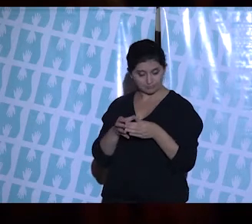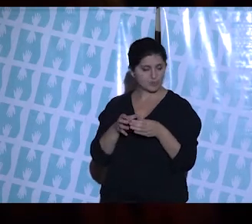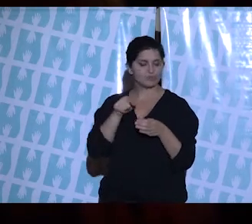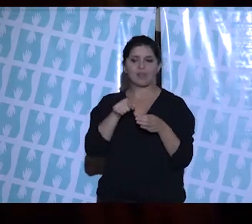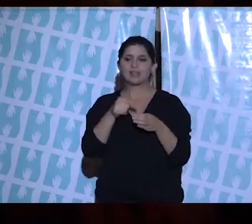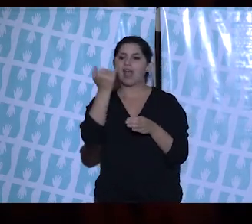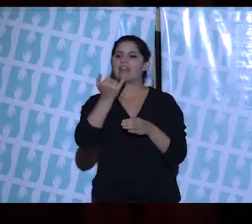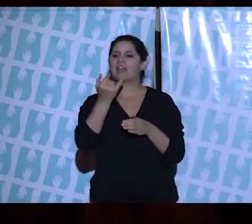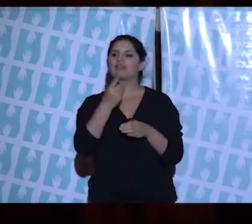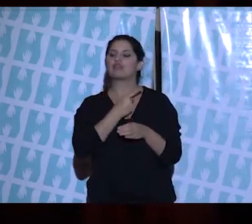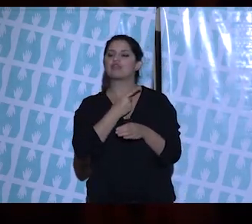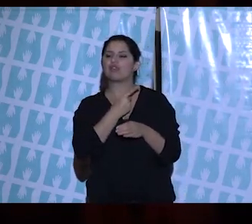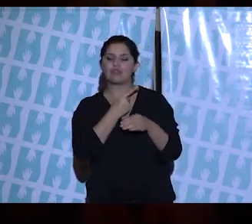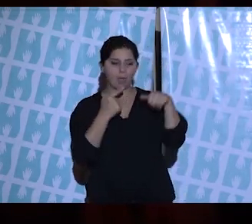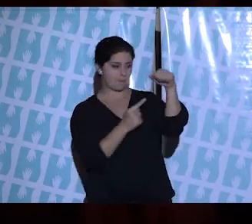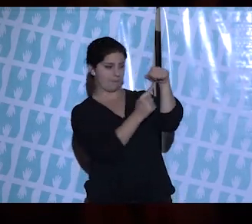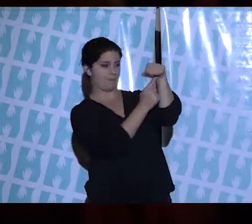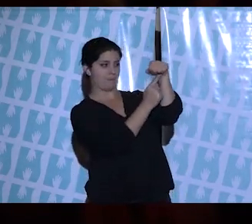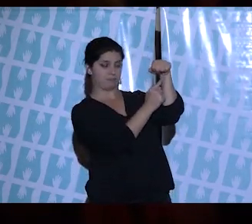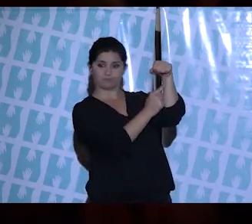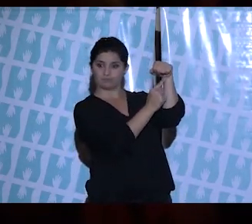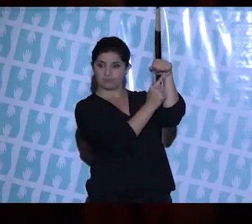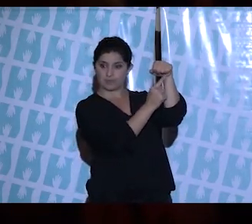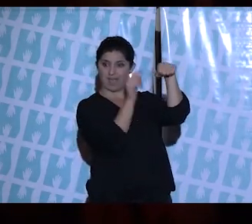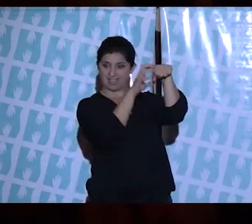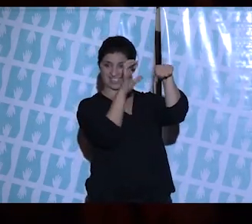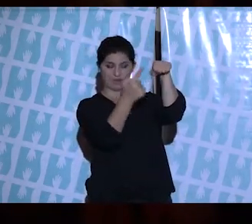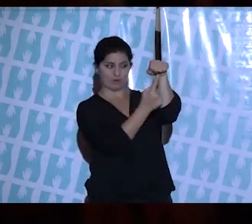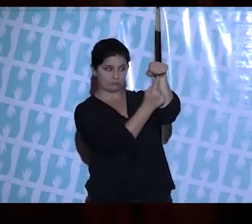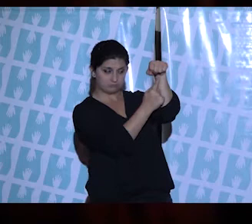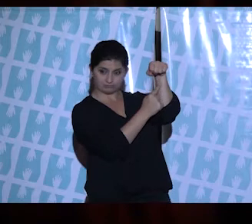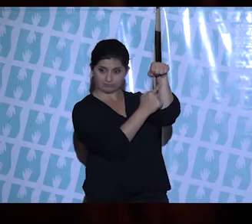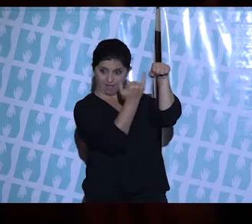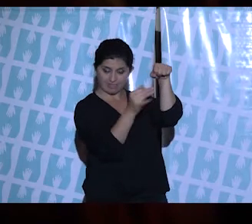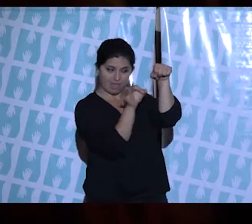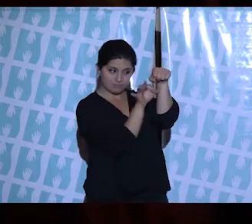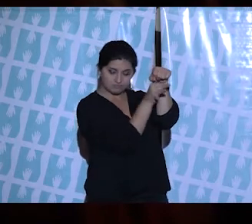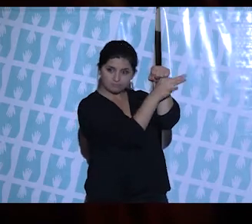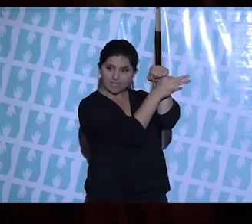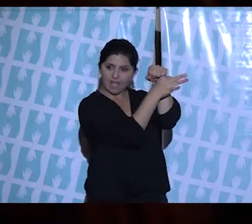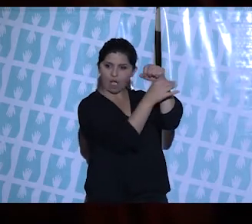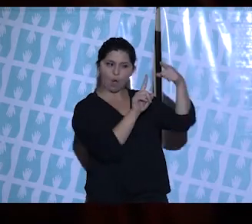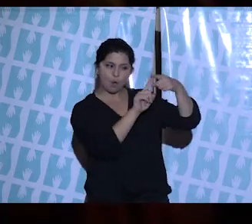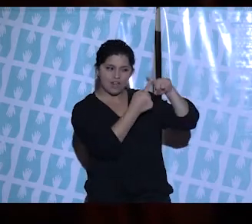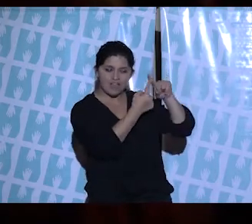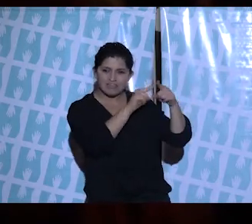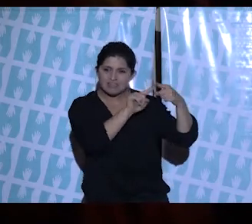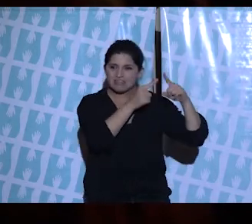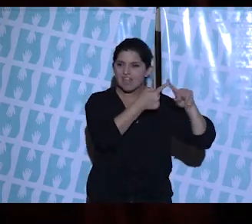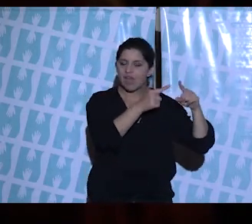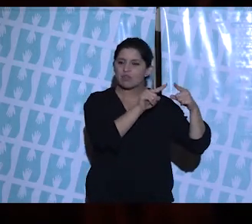que se encuentran en la profundidad basal del cerebro y que están conectados entre